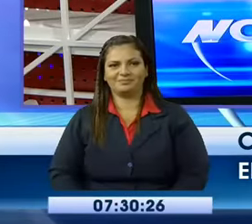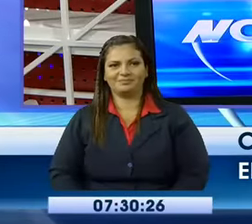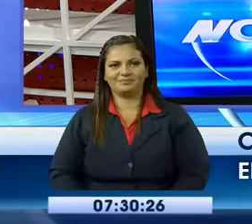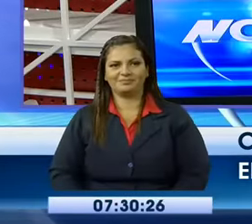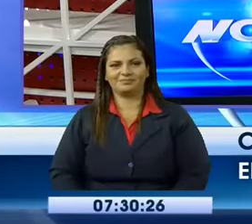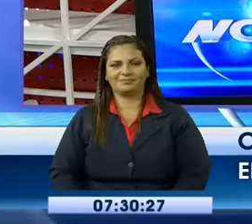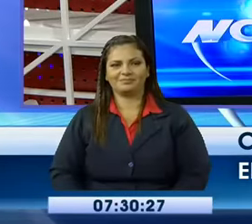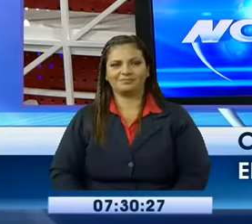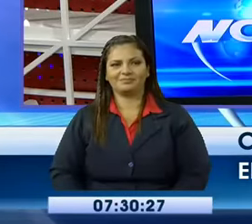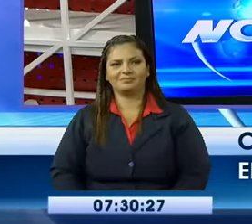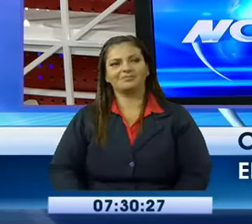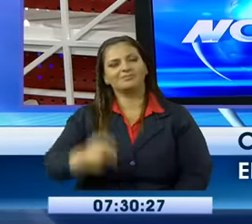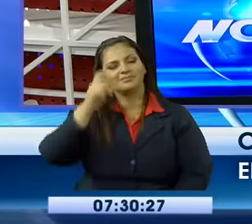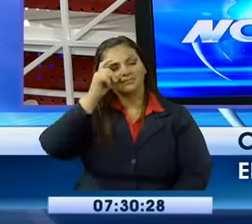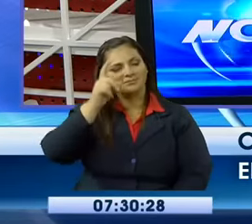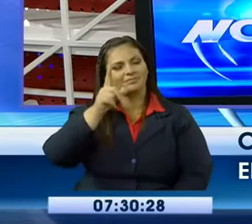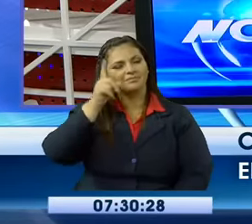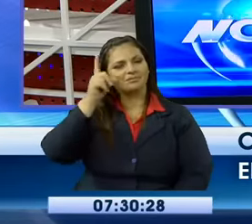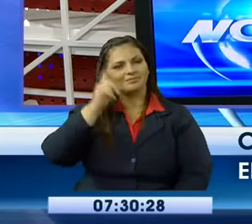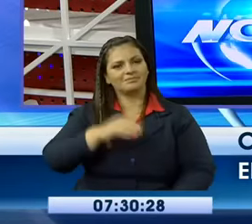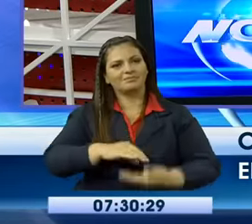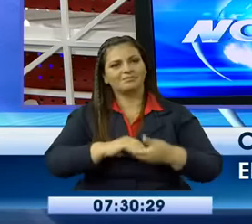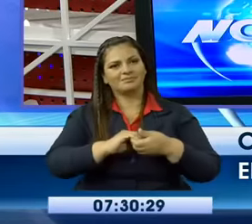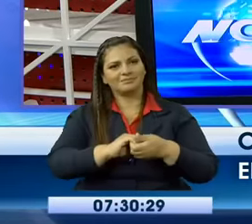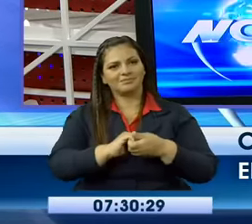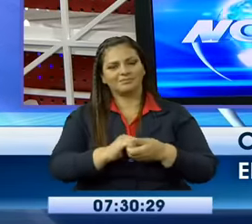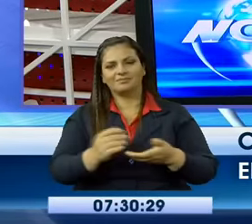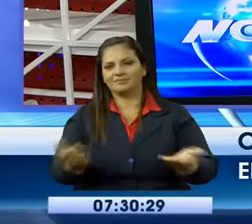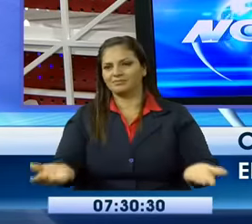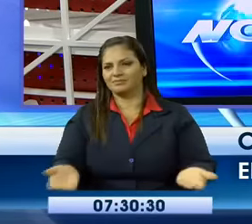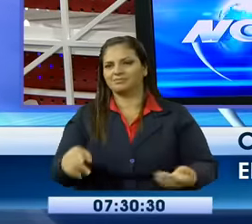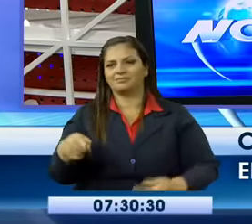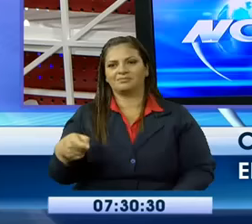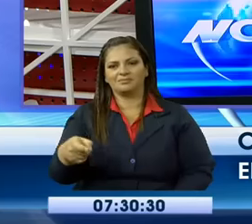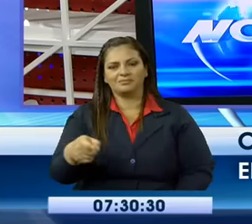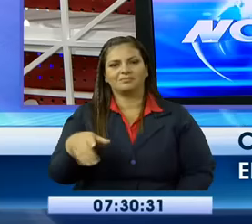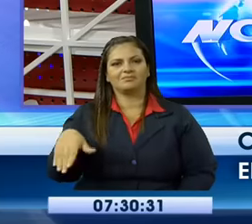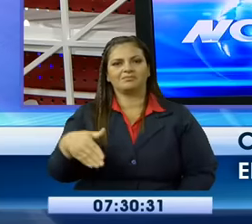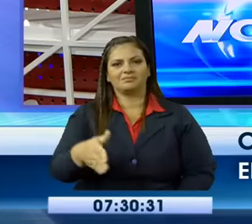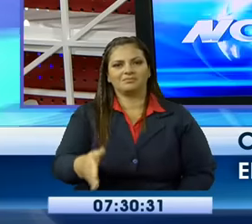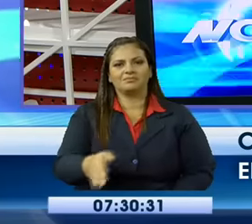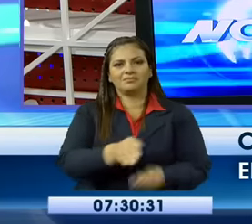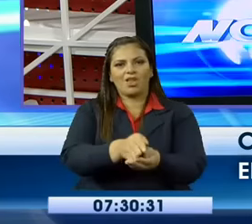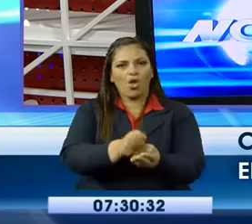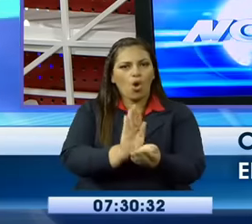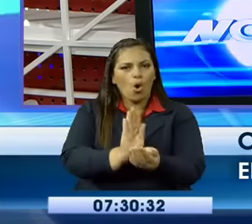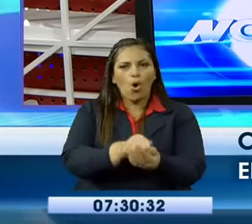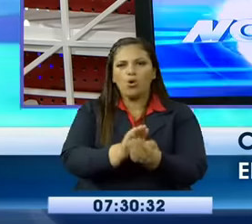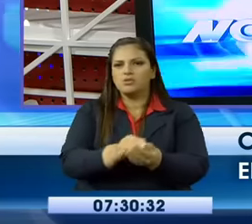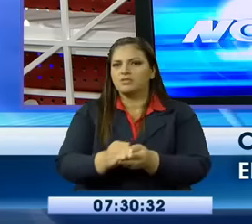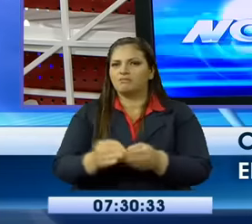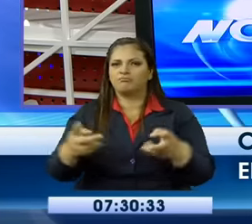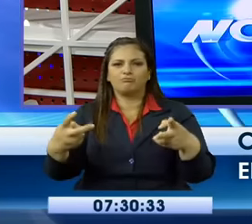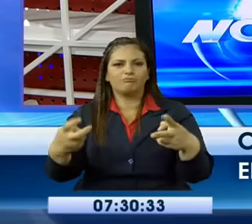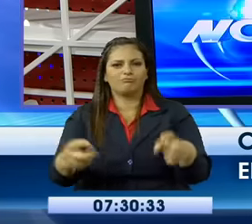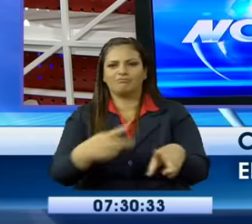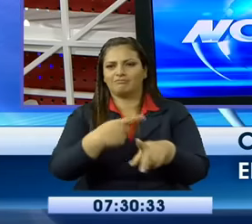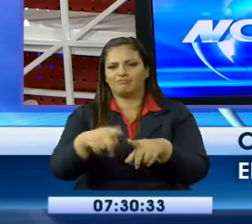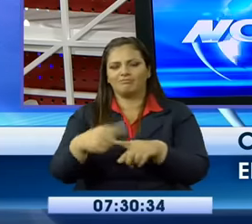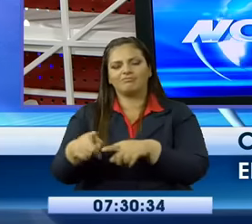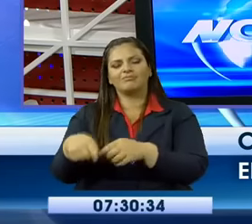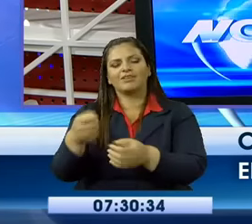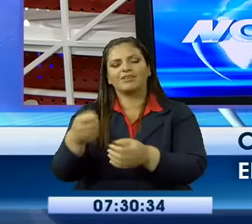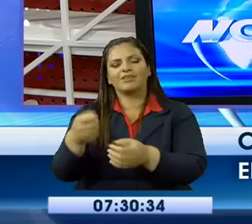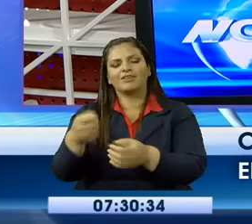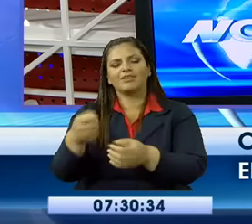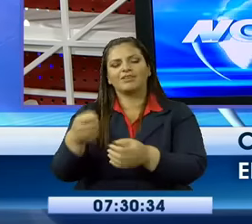Luisa y amigos televidentes, ya le dimos a conocer las diferentes opciones para que realicen el desayuno y el almuerzo y guarden para la merienda durante este día.